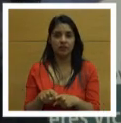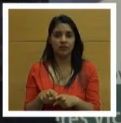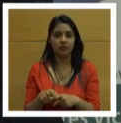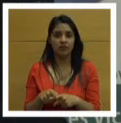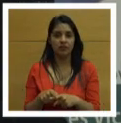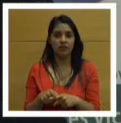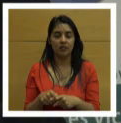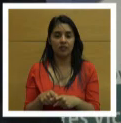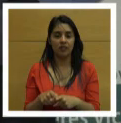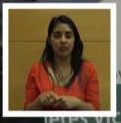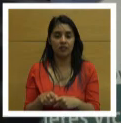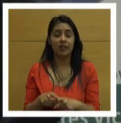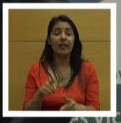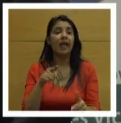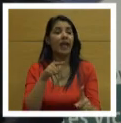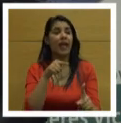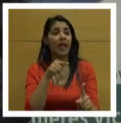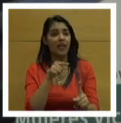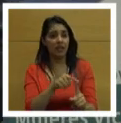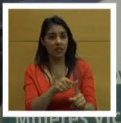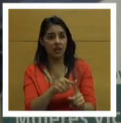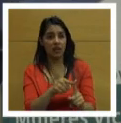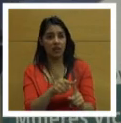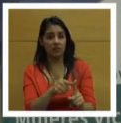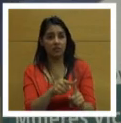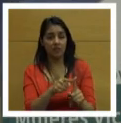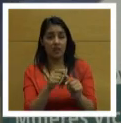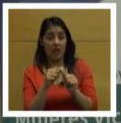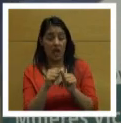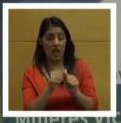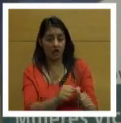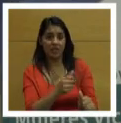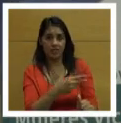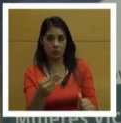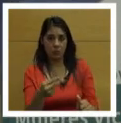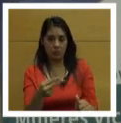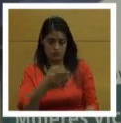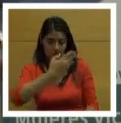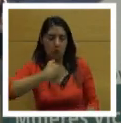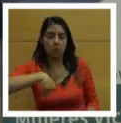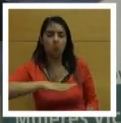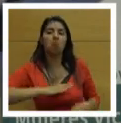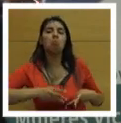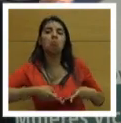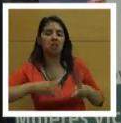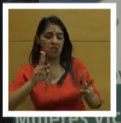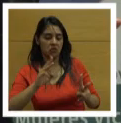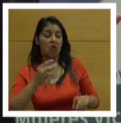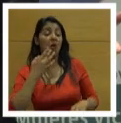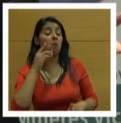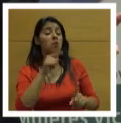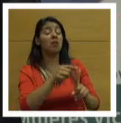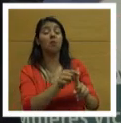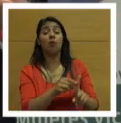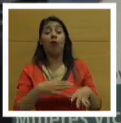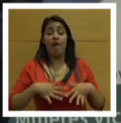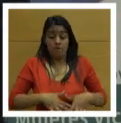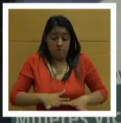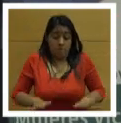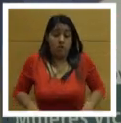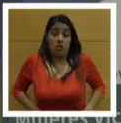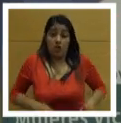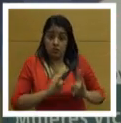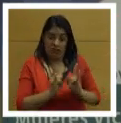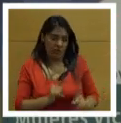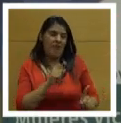ella es acosada sexualmente y tenemos derecho a hacerlo porque se viste de esa manera. Ella